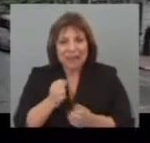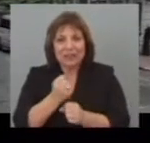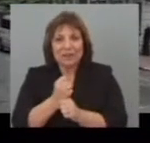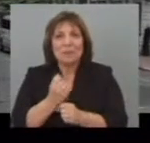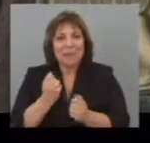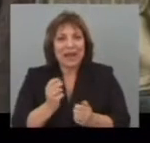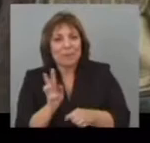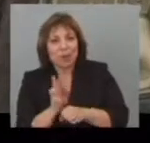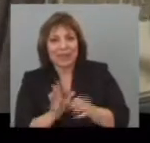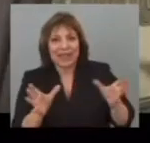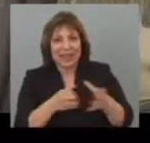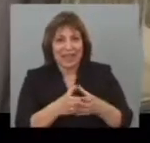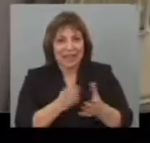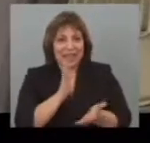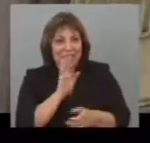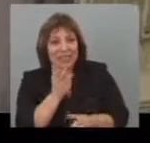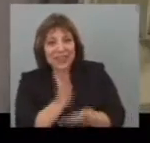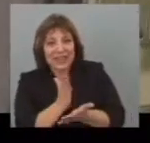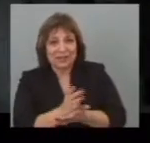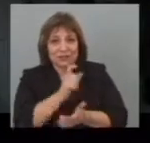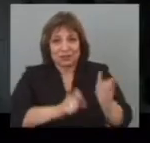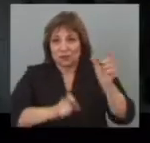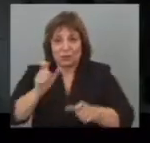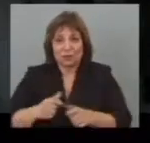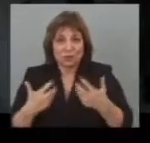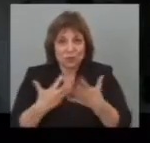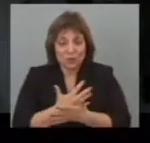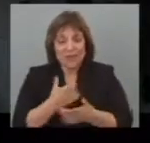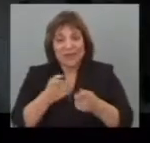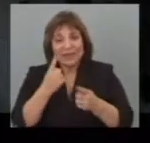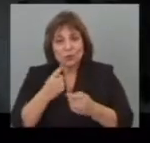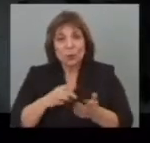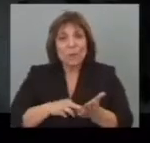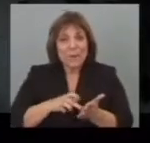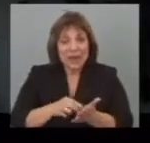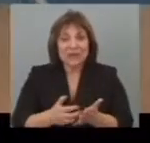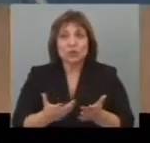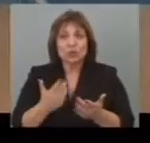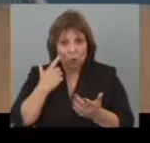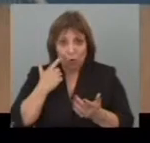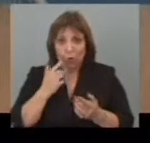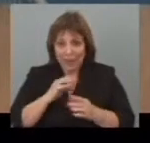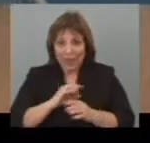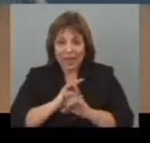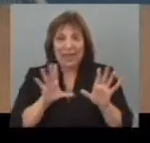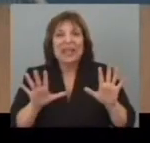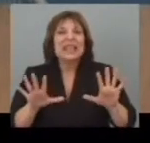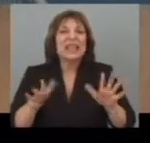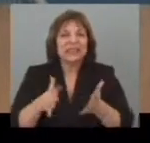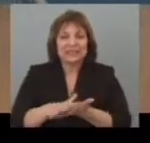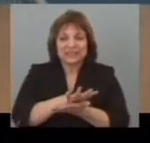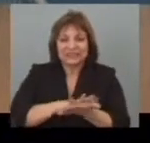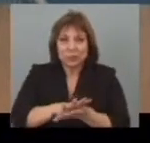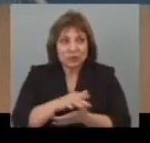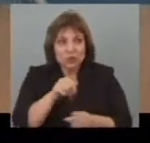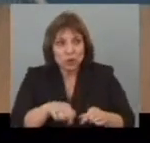las personas que sufren estas situaciones. Es decir, que estamos en un proceso de develar ese tipo de